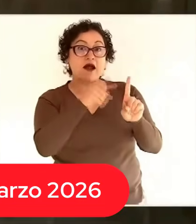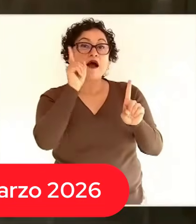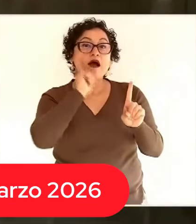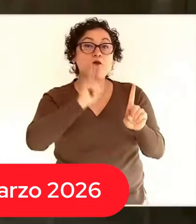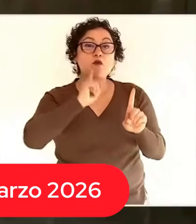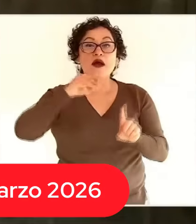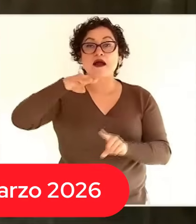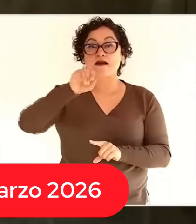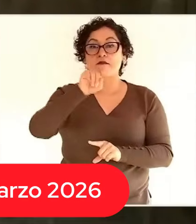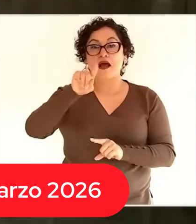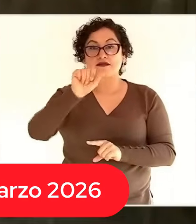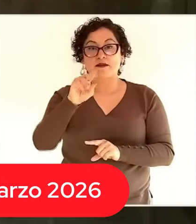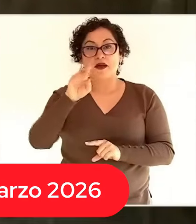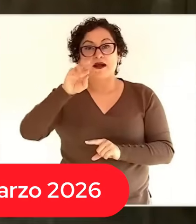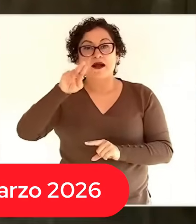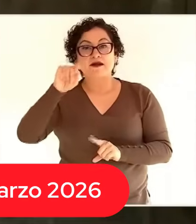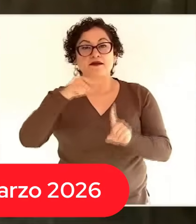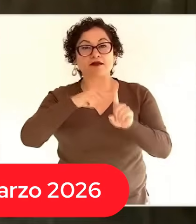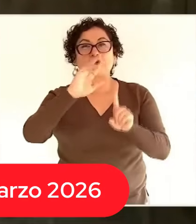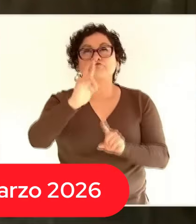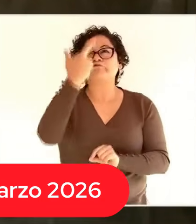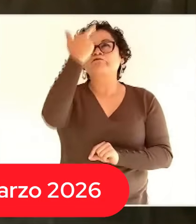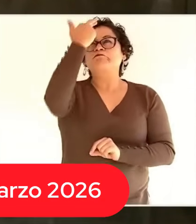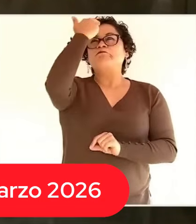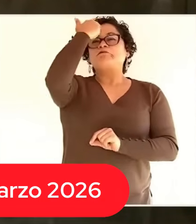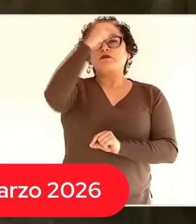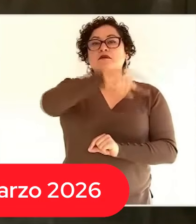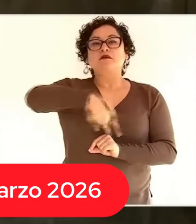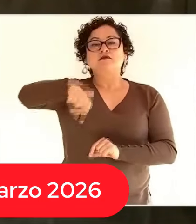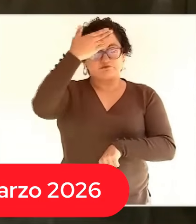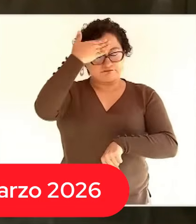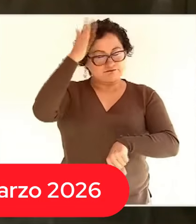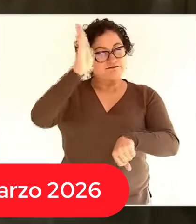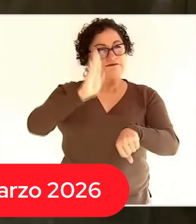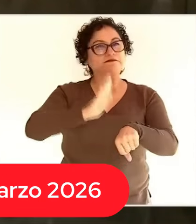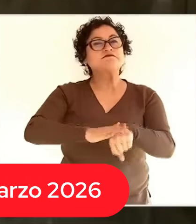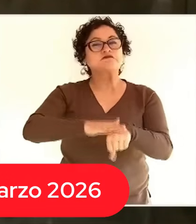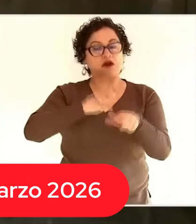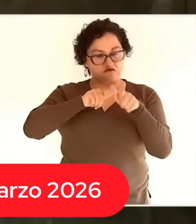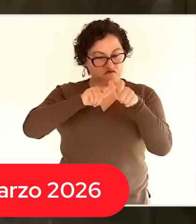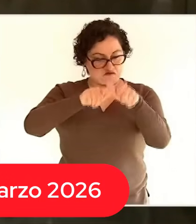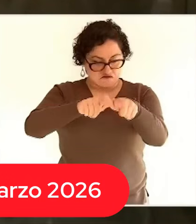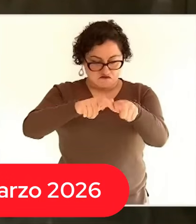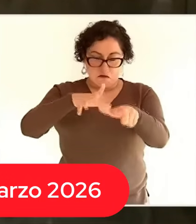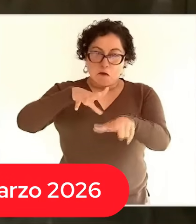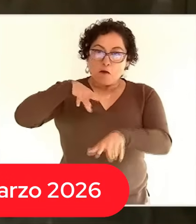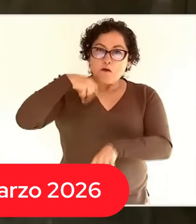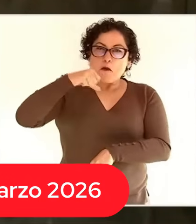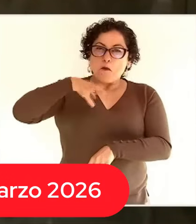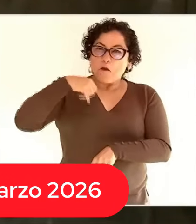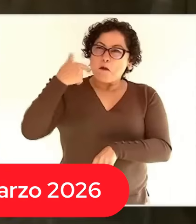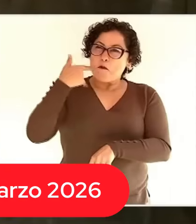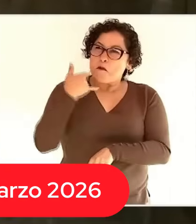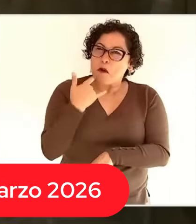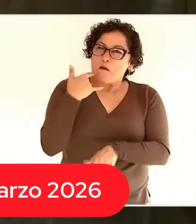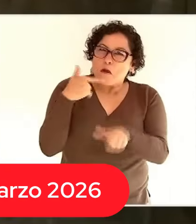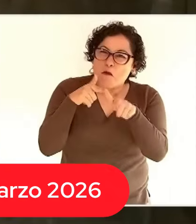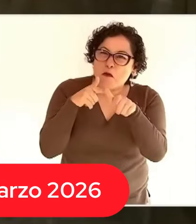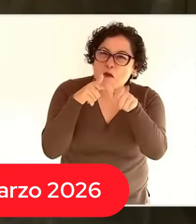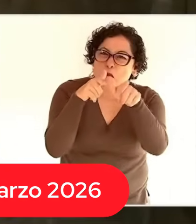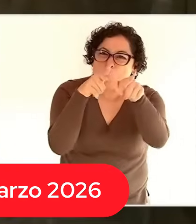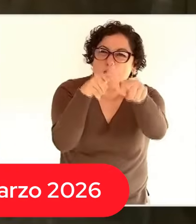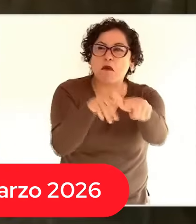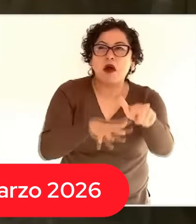a no olvidar de dónde venimos y a no ceder jamás en lo que somos, un pueblo libre, digno y